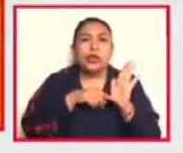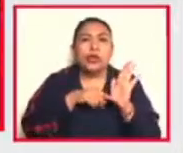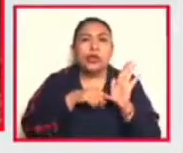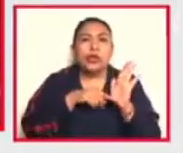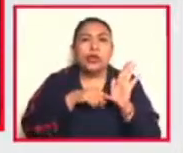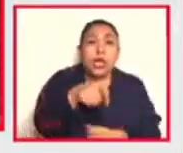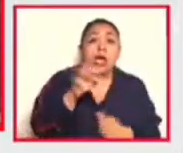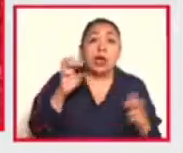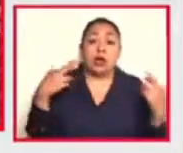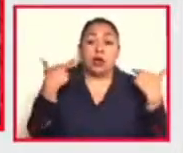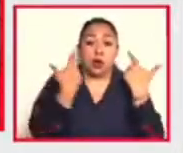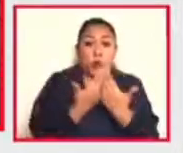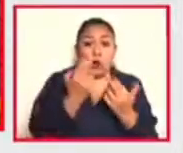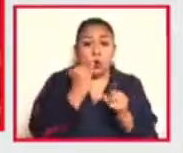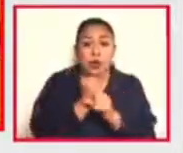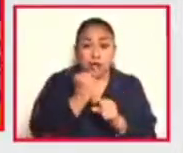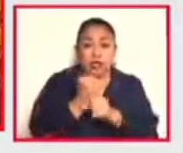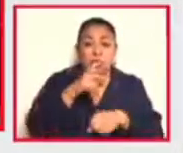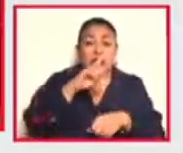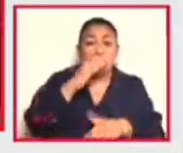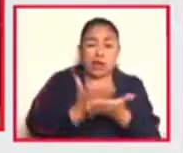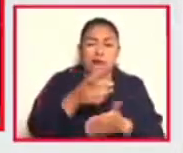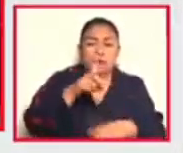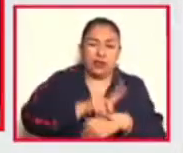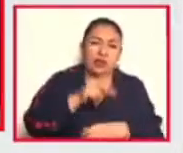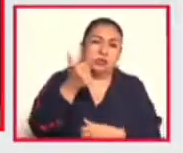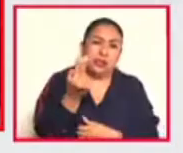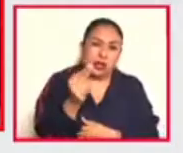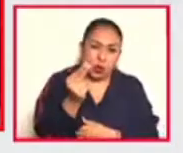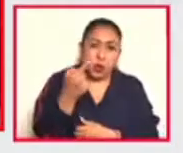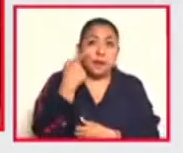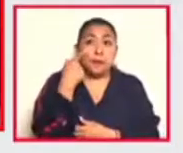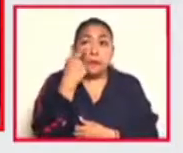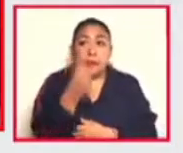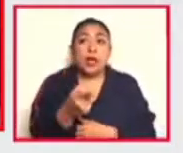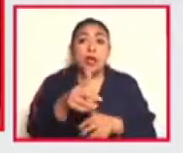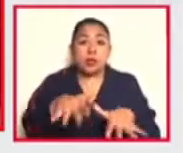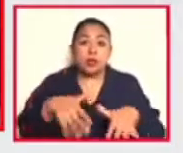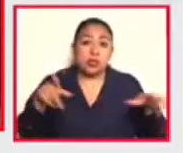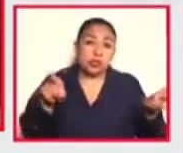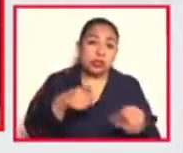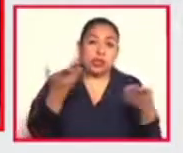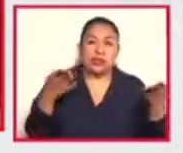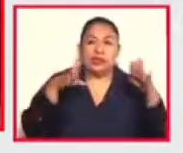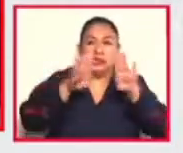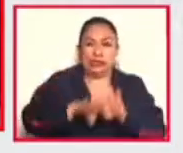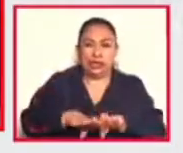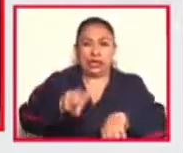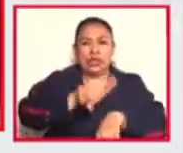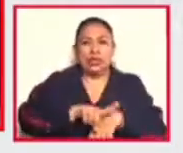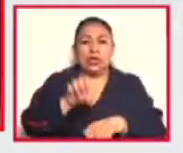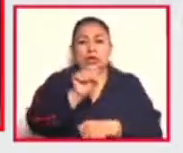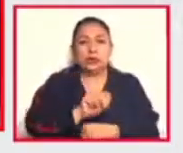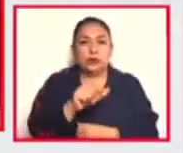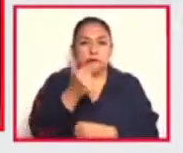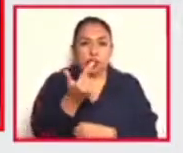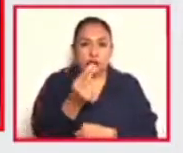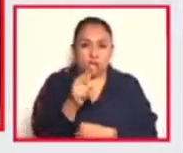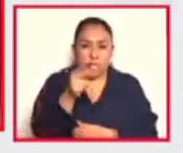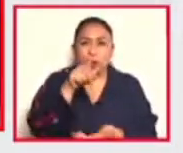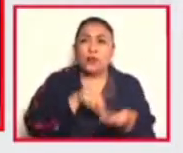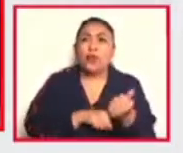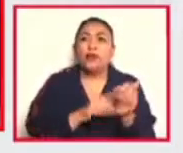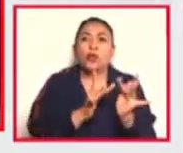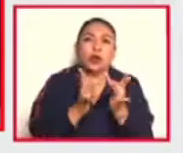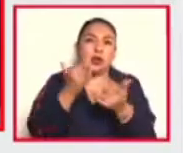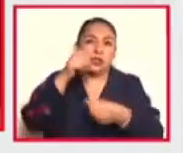finalizará el 7 de noviembre. No se pierdan el concierto también de clausura que tendremos el sábado 7 de noviembre a través de nuestras redes sociales con